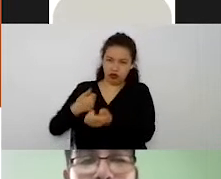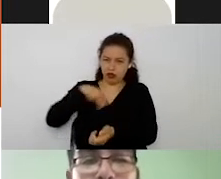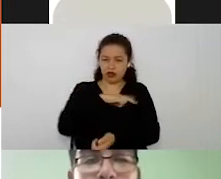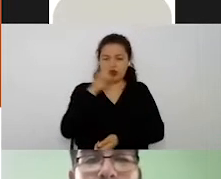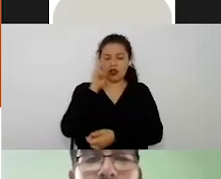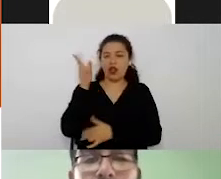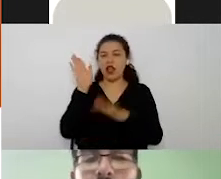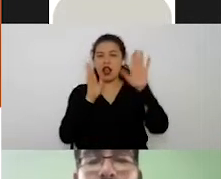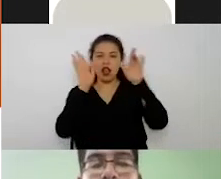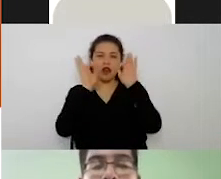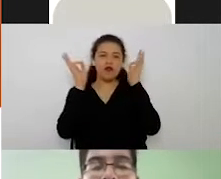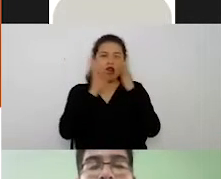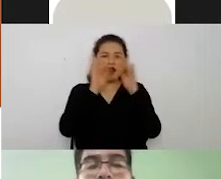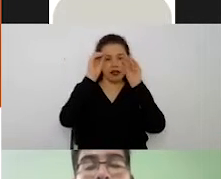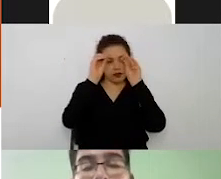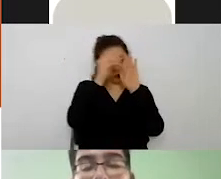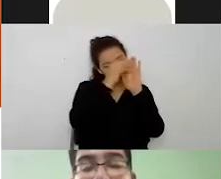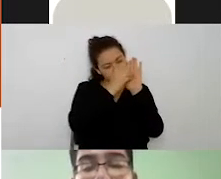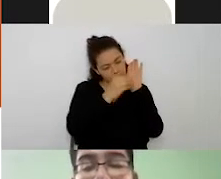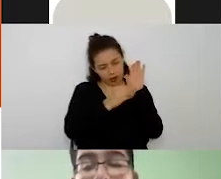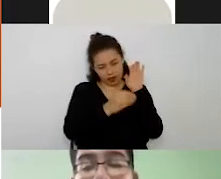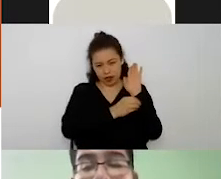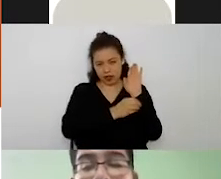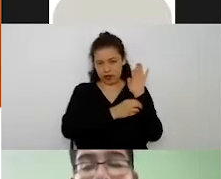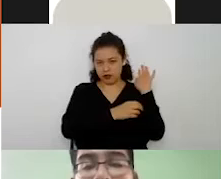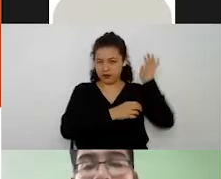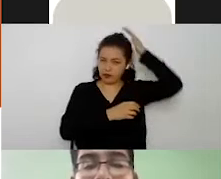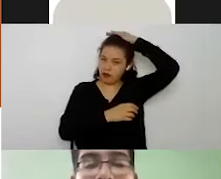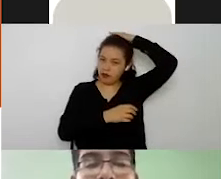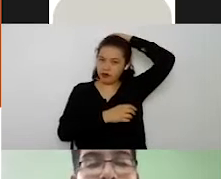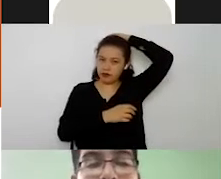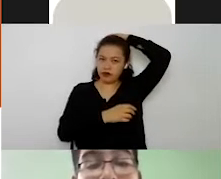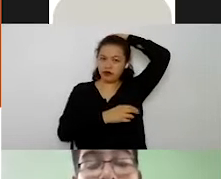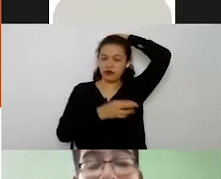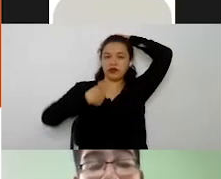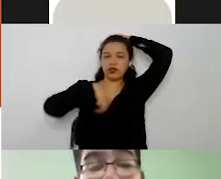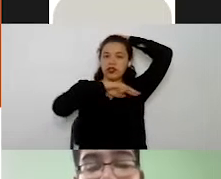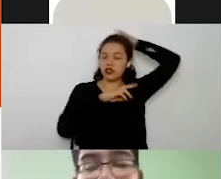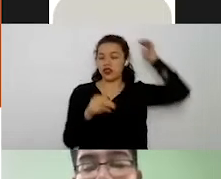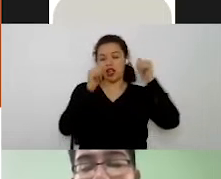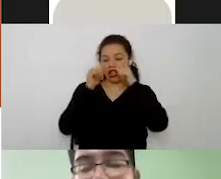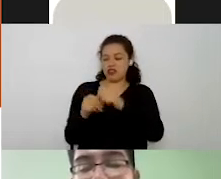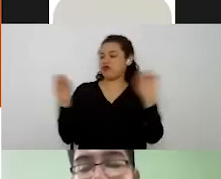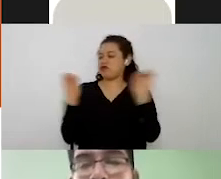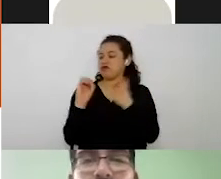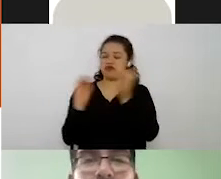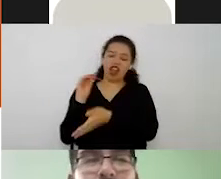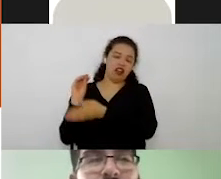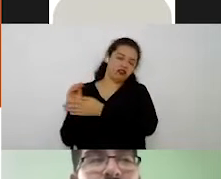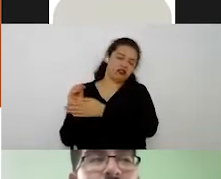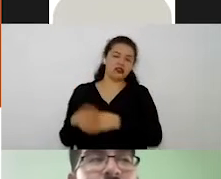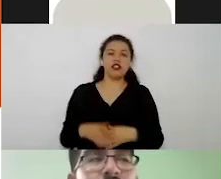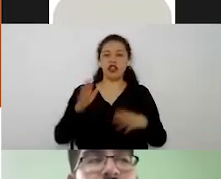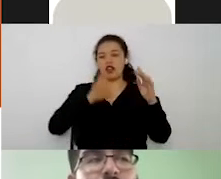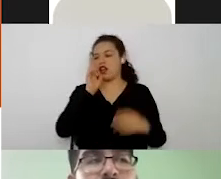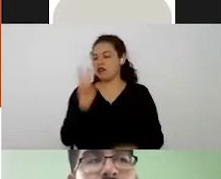figuritas y los pasos a seguir, pero muchas veces no tomamos atención a lo que dice. Muchas veces solo lo vemos y